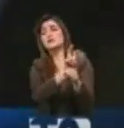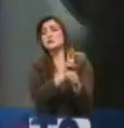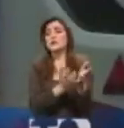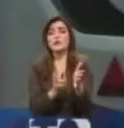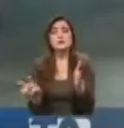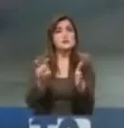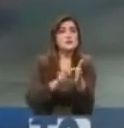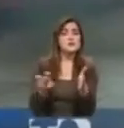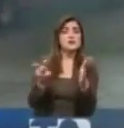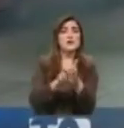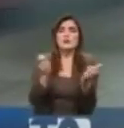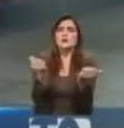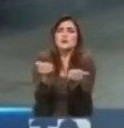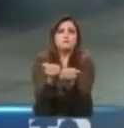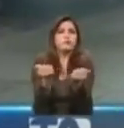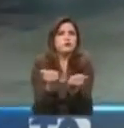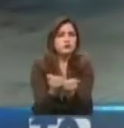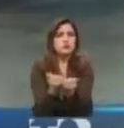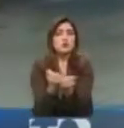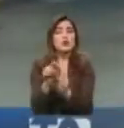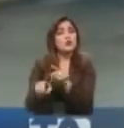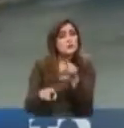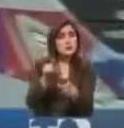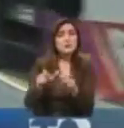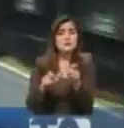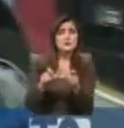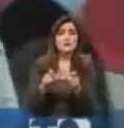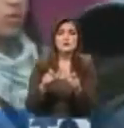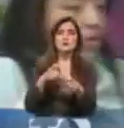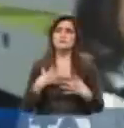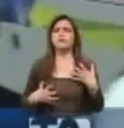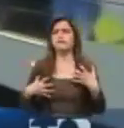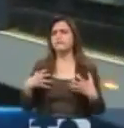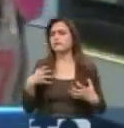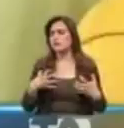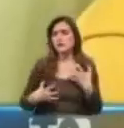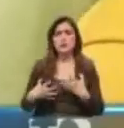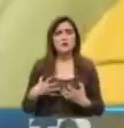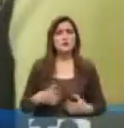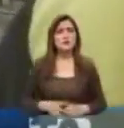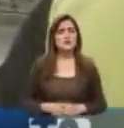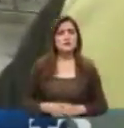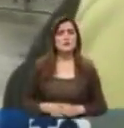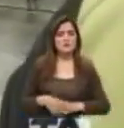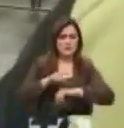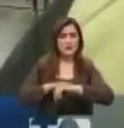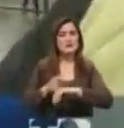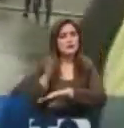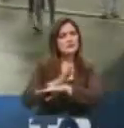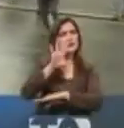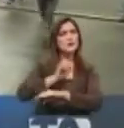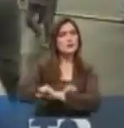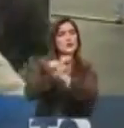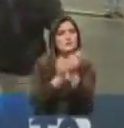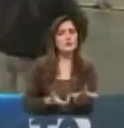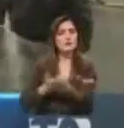y no lograba abastecer la demanda varios ciudadanos expresaron su molestia por la situación antes de ser la cita de la mediana esperando bus